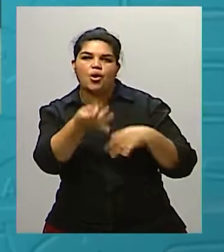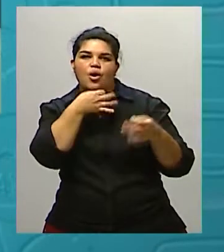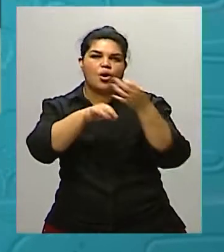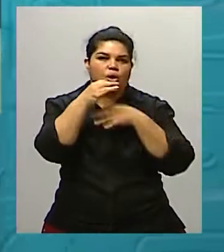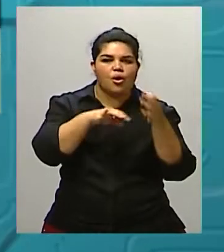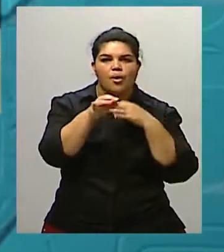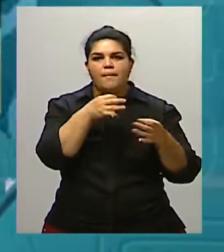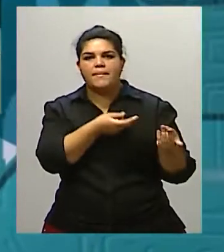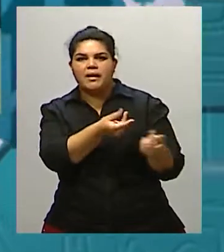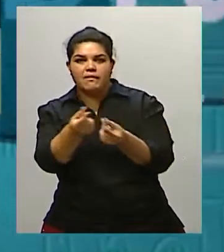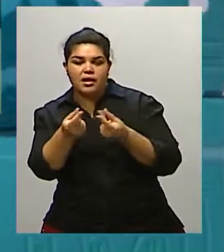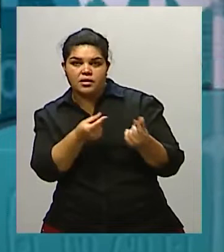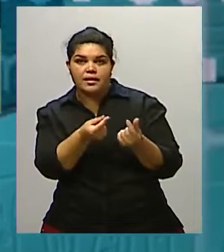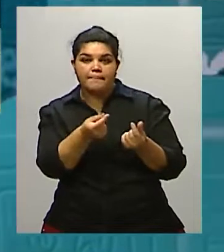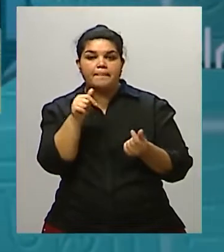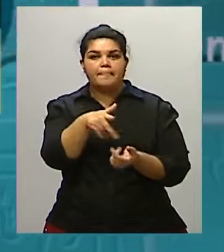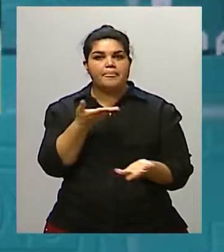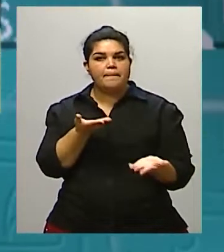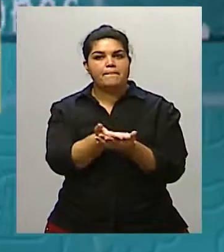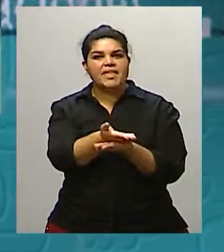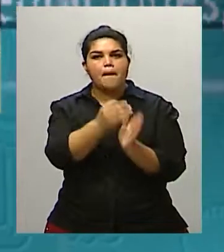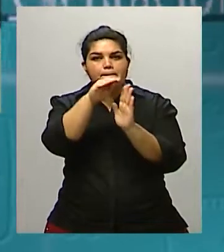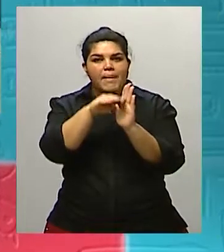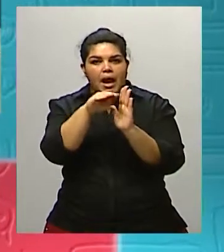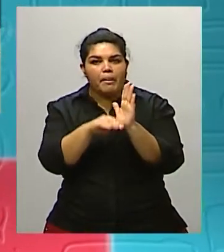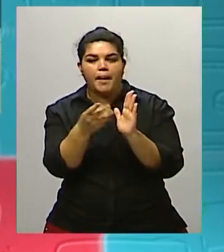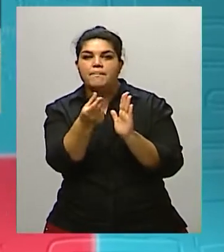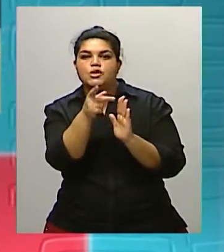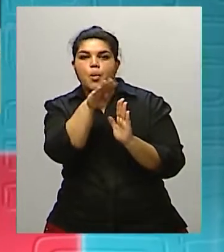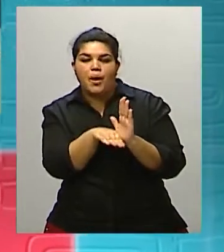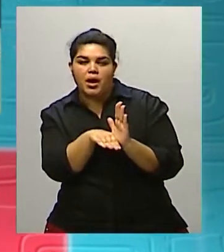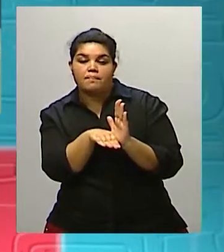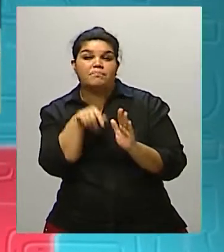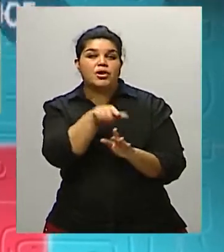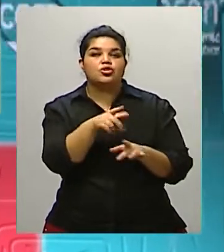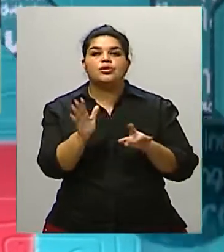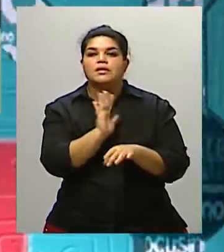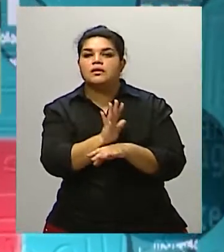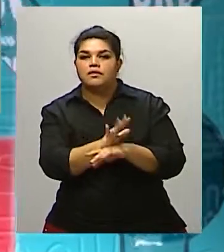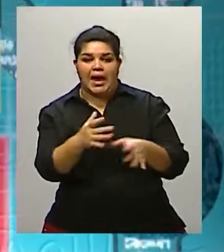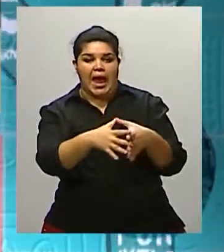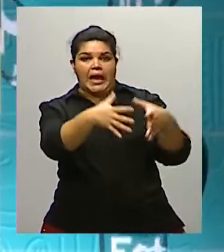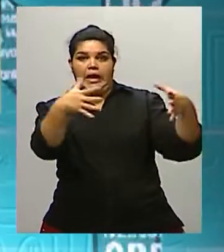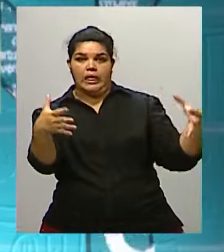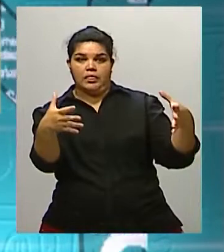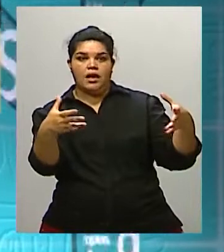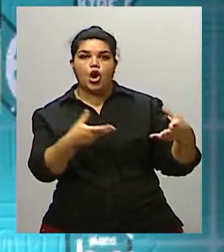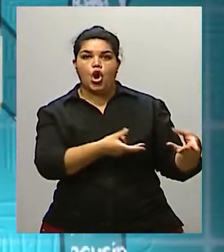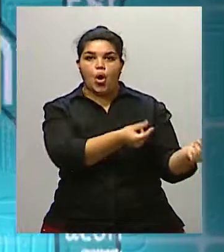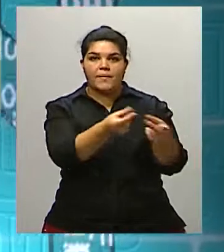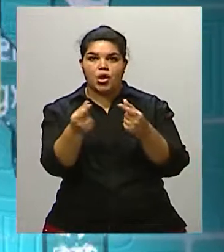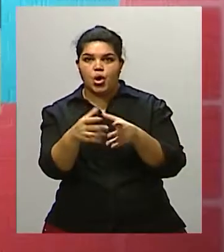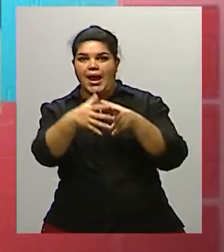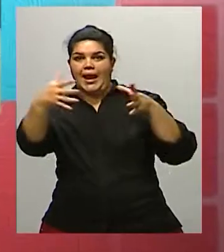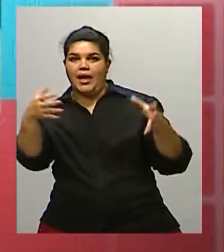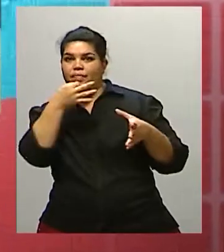precio, al regatear el precio. Pero eso es cuando hay multitud de compradores y vendedores. Cuando vos tenés mercados como los